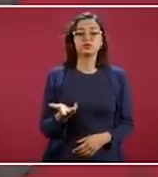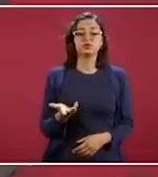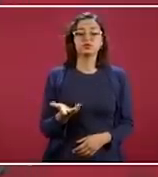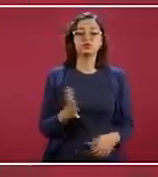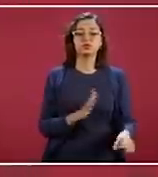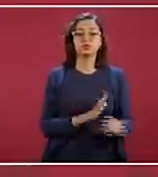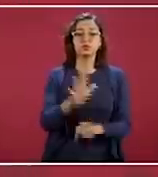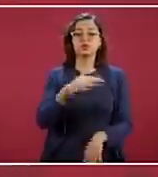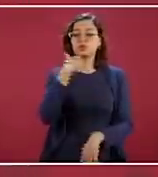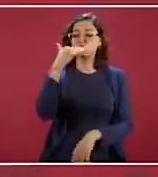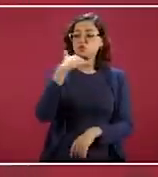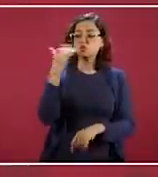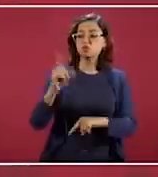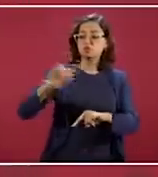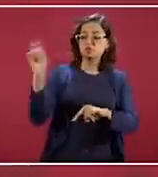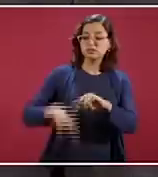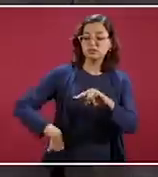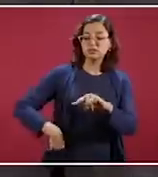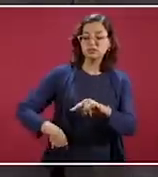erradicar la corrupción,